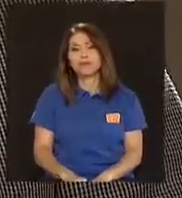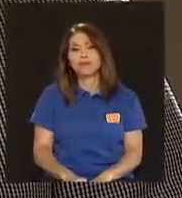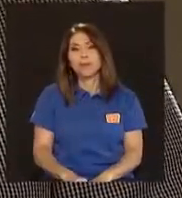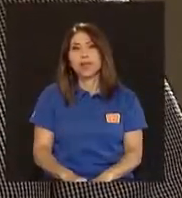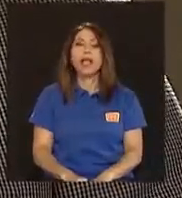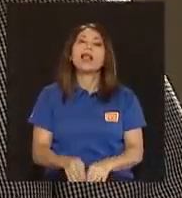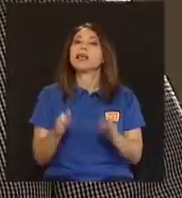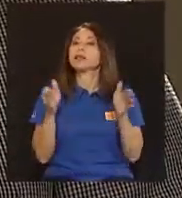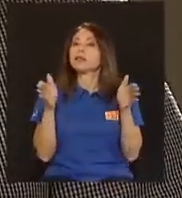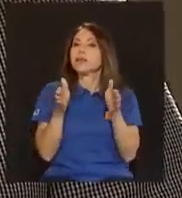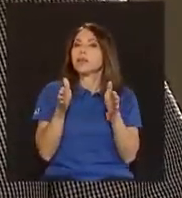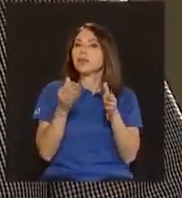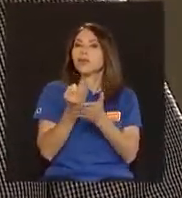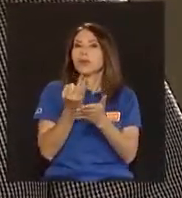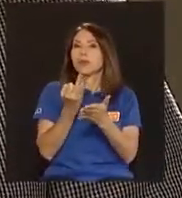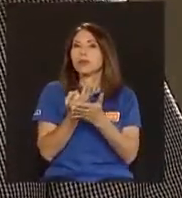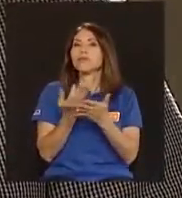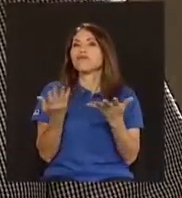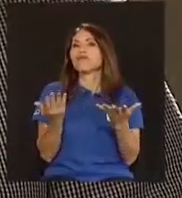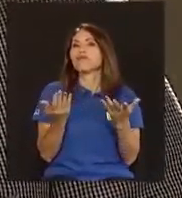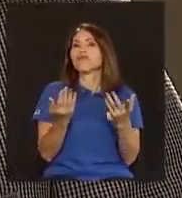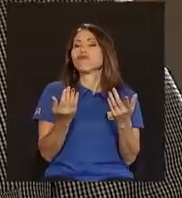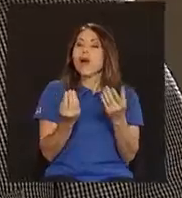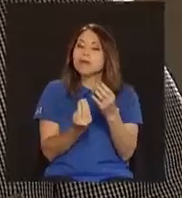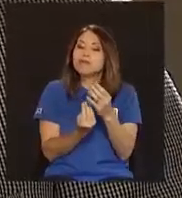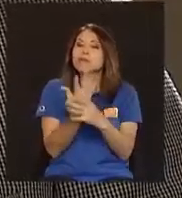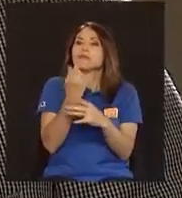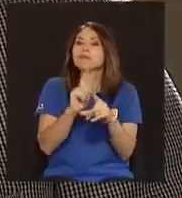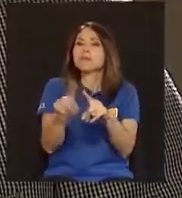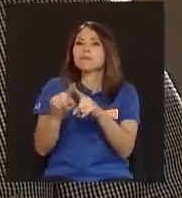Las microfinanzas han generado una serie de estudios.